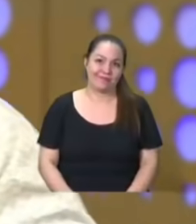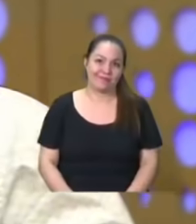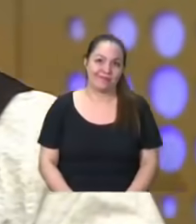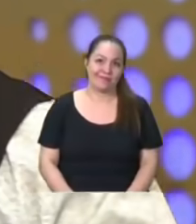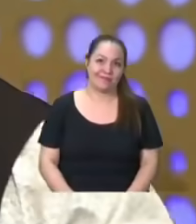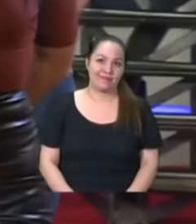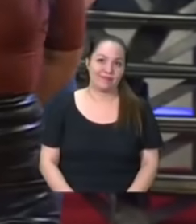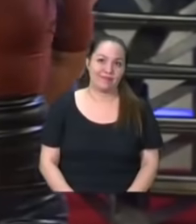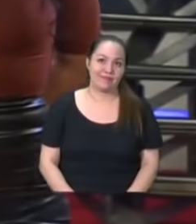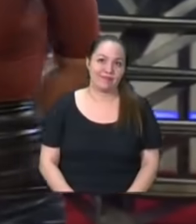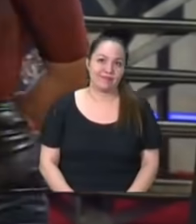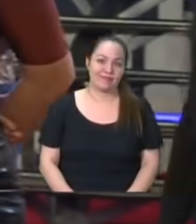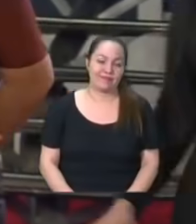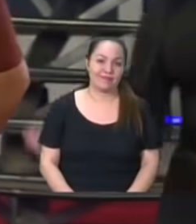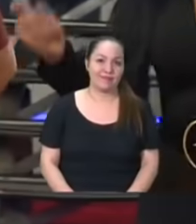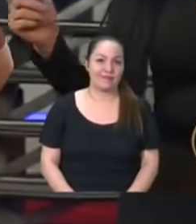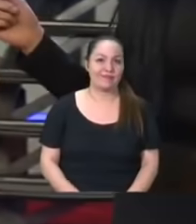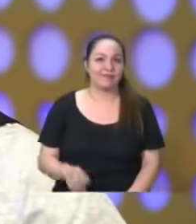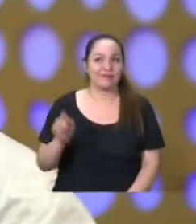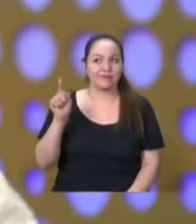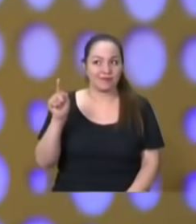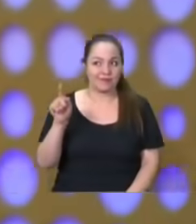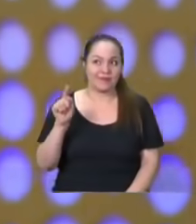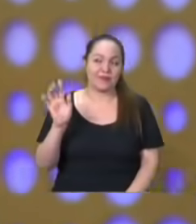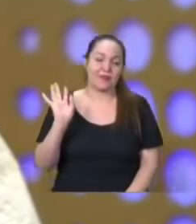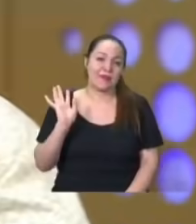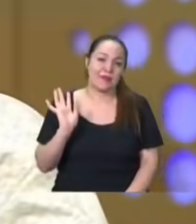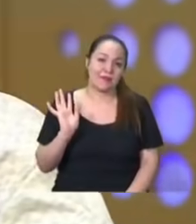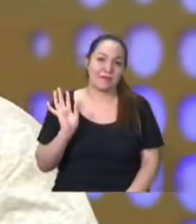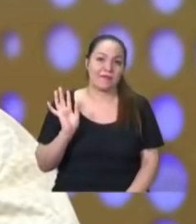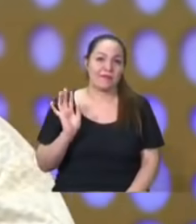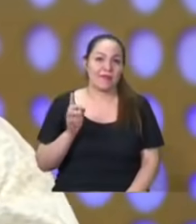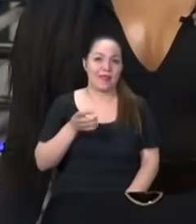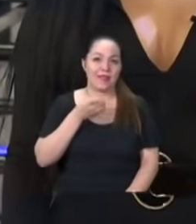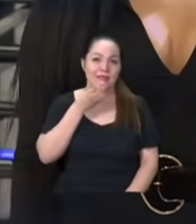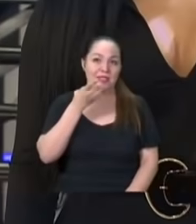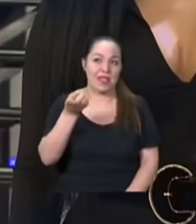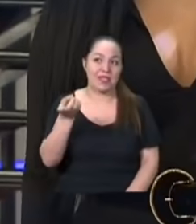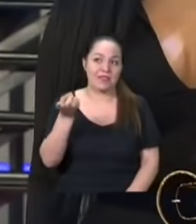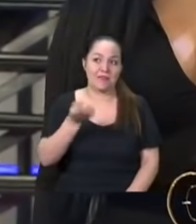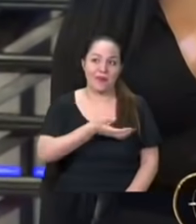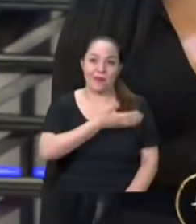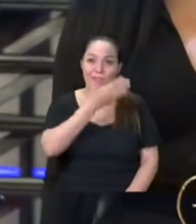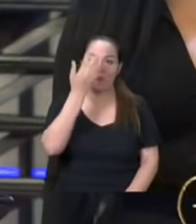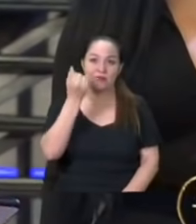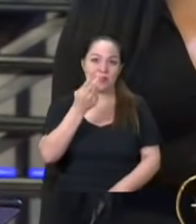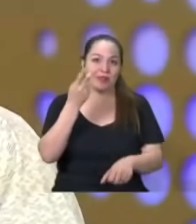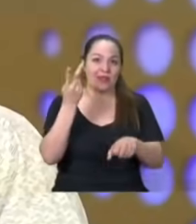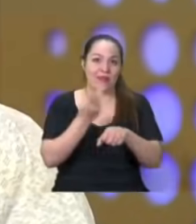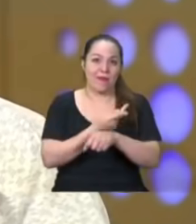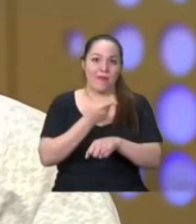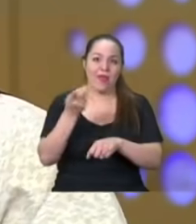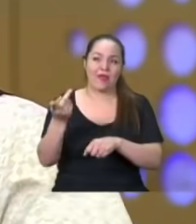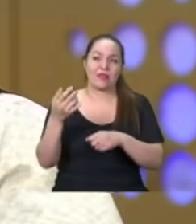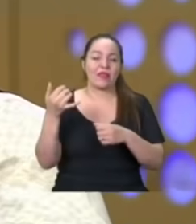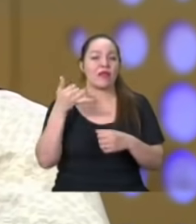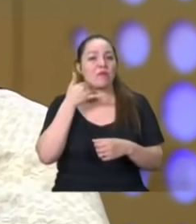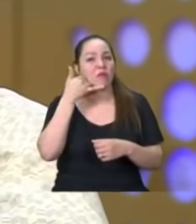visita, Chavis y Melda, en tu casa. No, todo bien. ¿Todo bien? Todo bien. ¿Y por qué no te